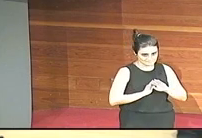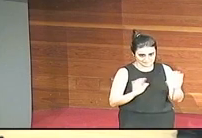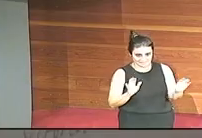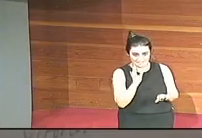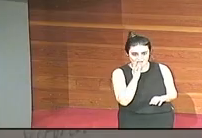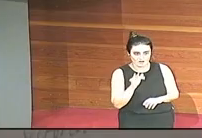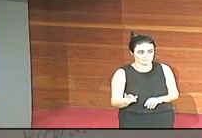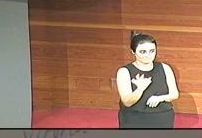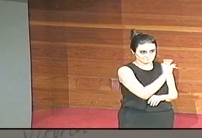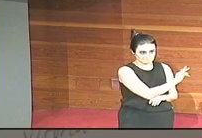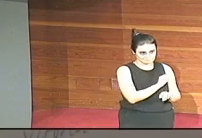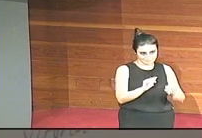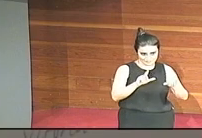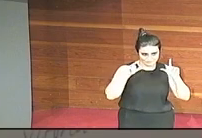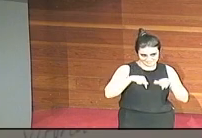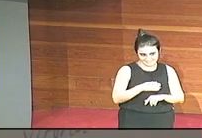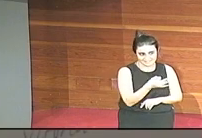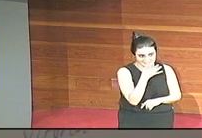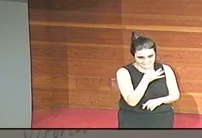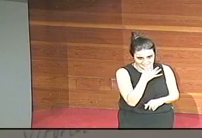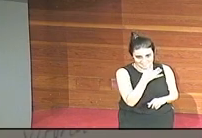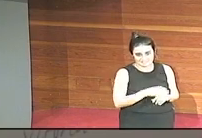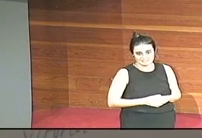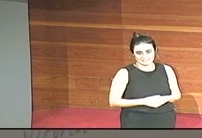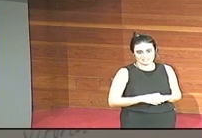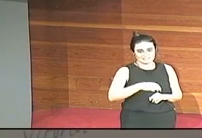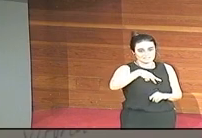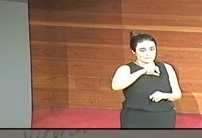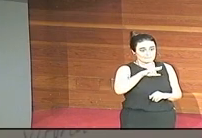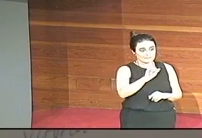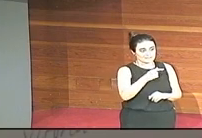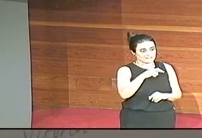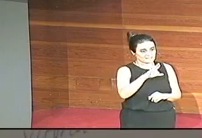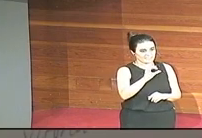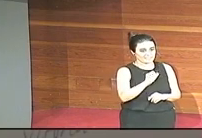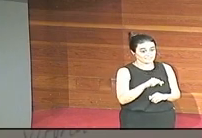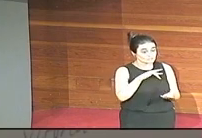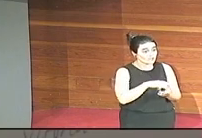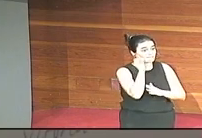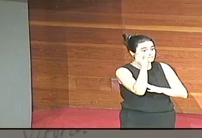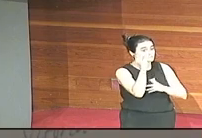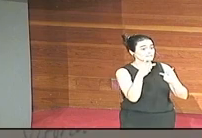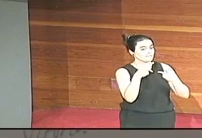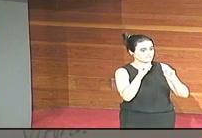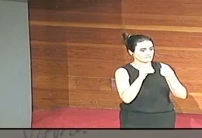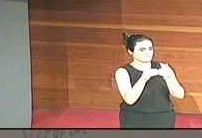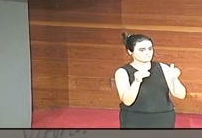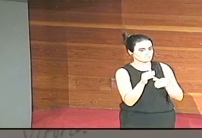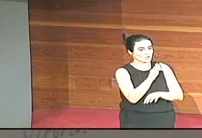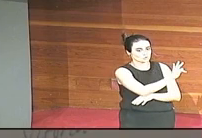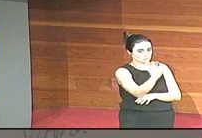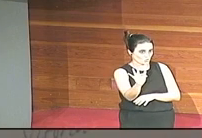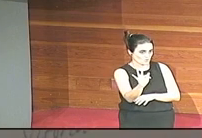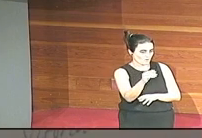voy a darle la palabra a la protagonista de esta tarde que es maría garcía indicándoles que después de la conferencia se abrirá un turno de preguntas